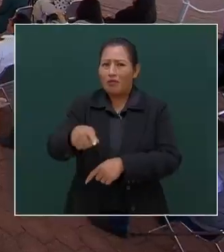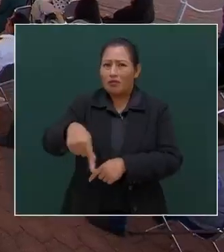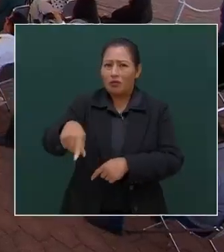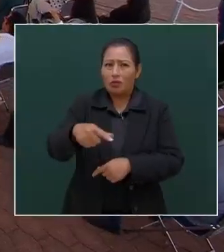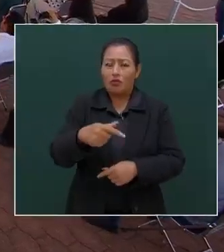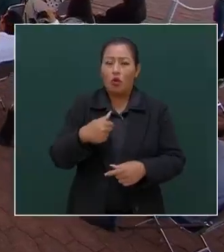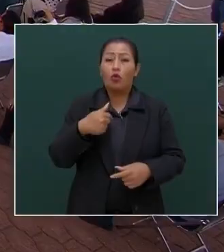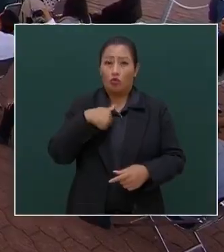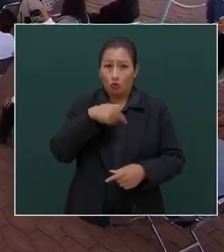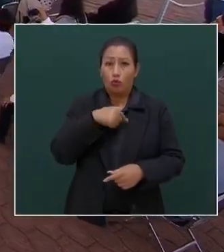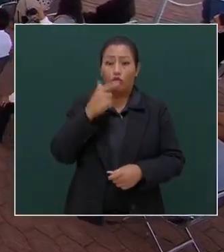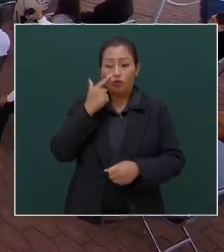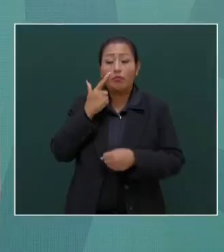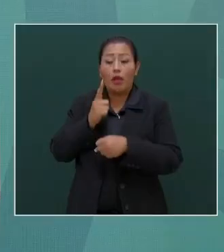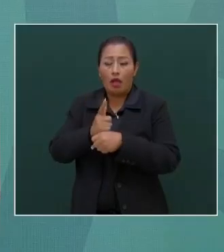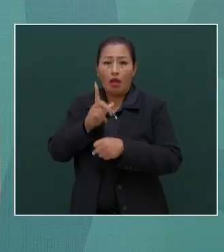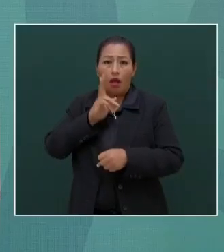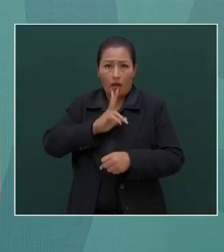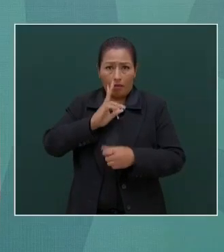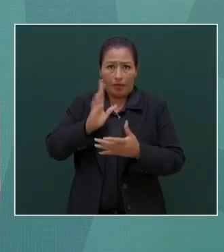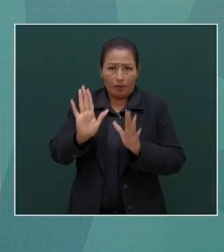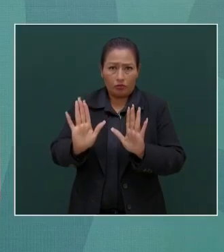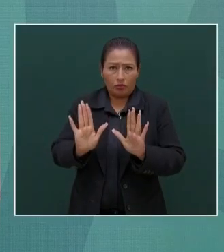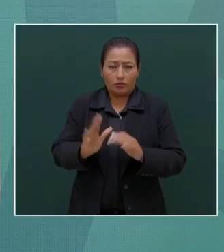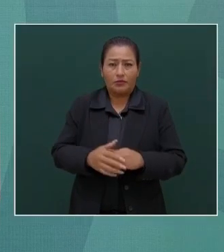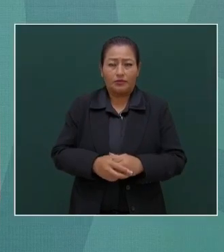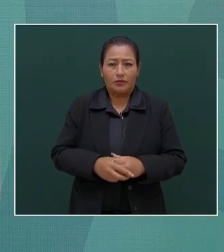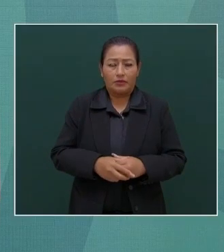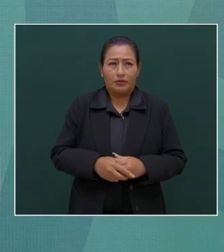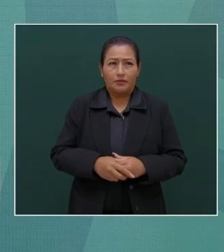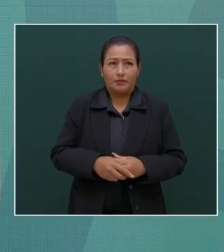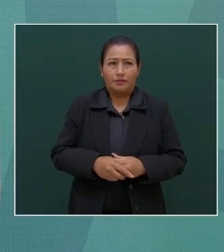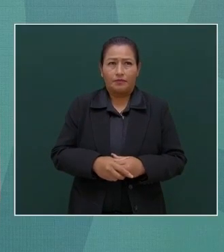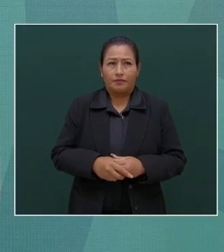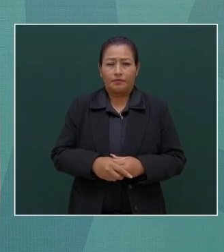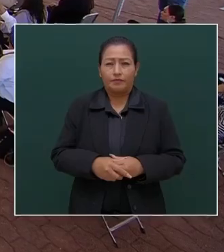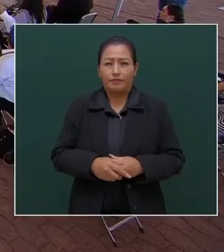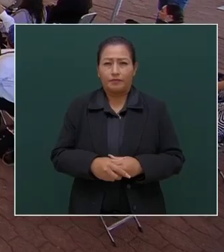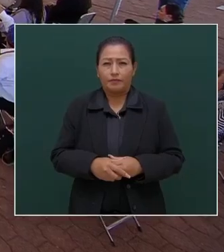Abandono, presidente, y no vemos algo claro todavía. ¿Qué es lo que está sucediendo? Lo vamos a ver, ¿sí? Presidente, la inseguridad sí.